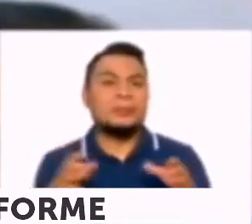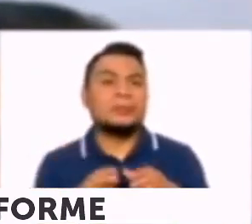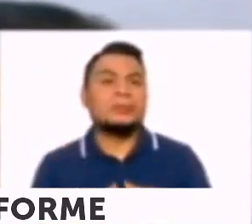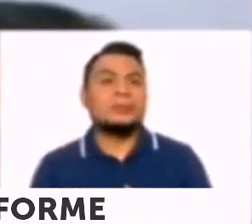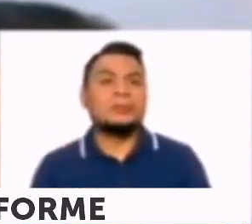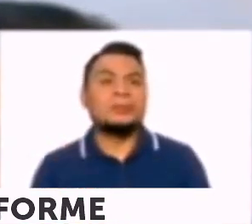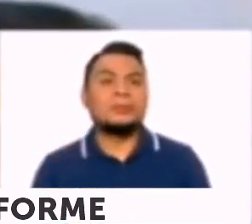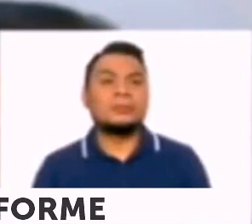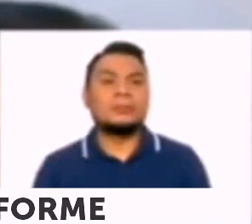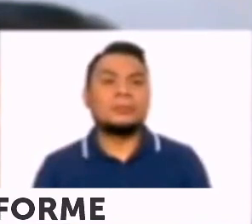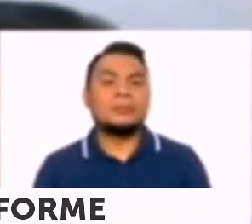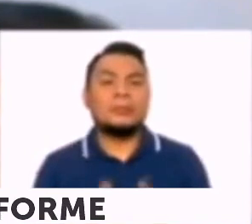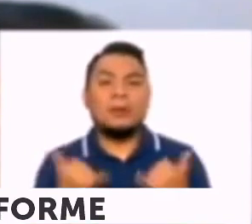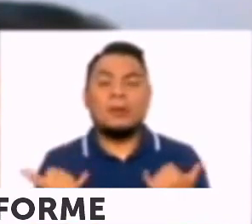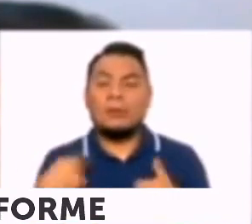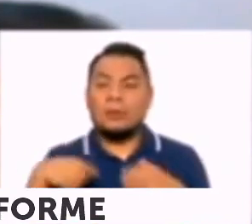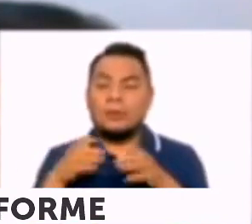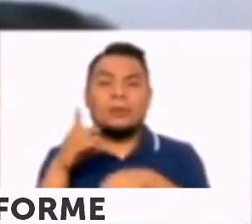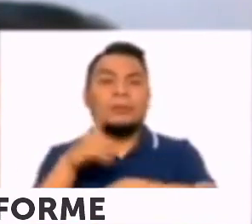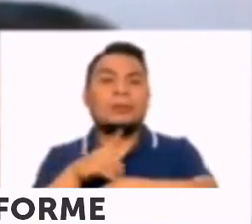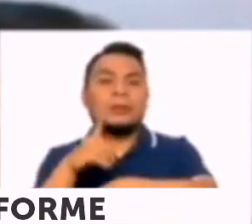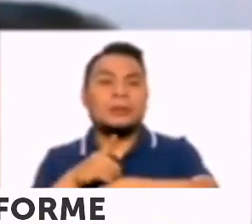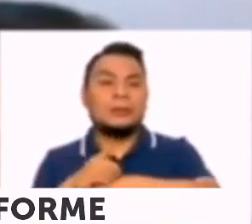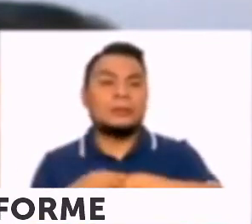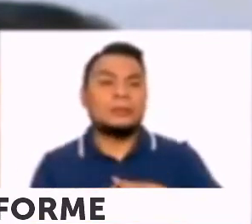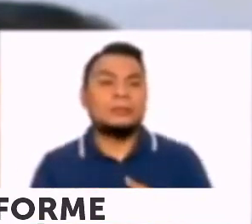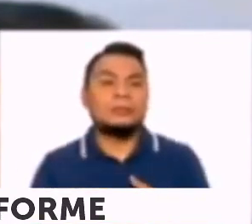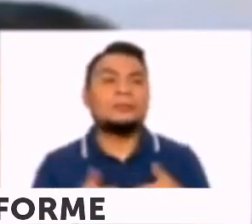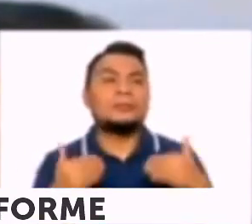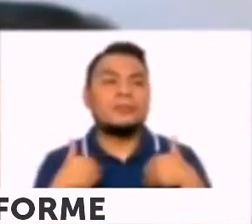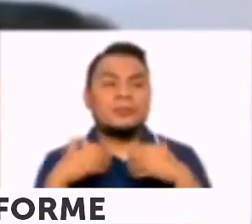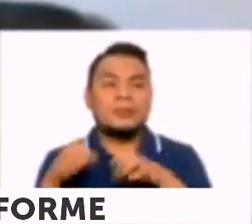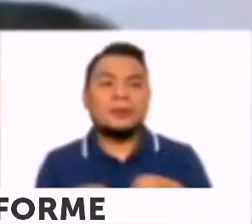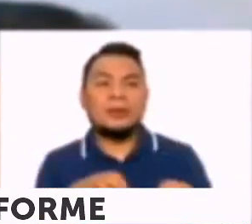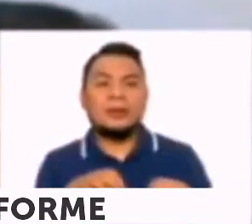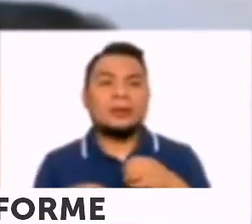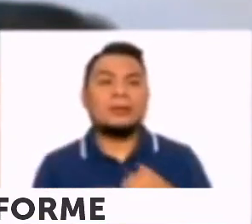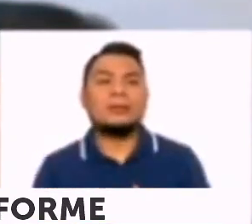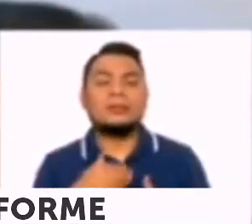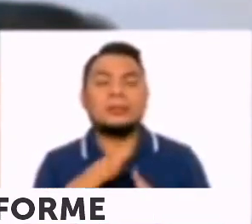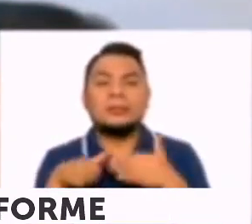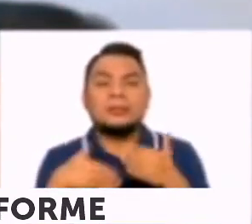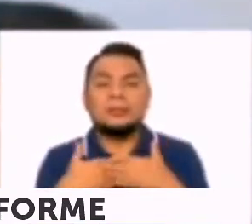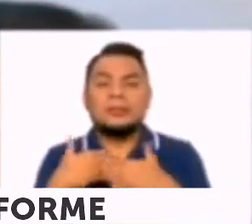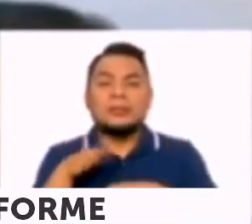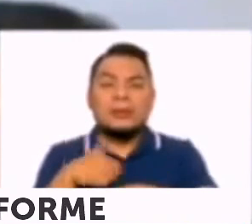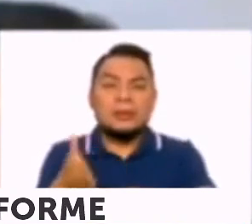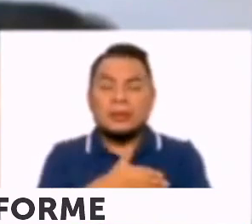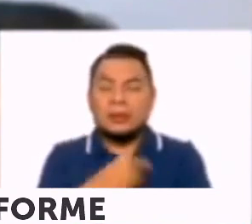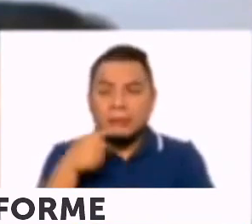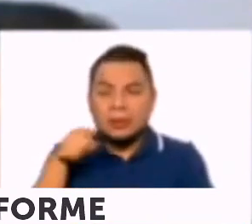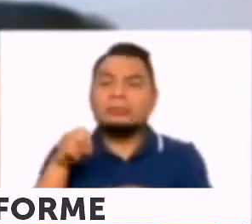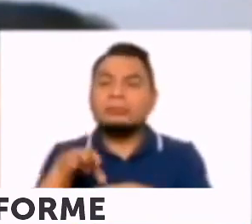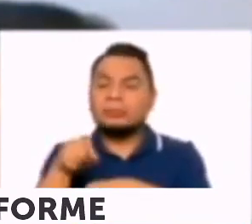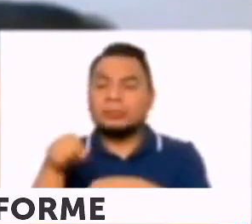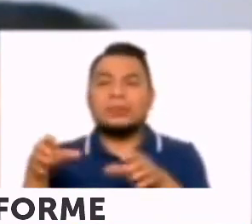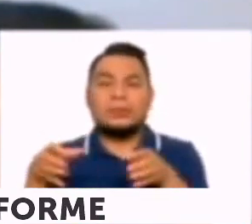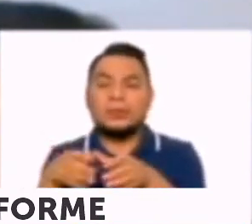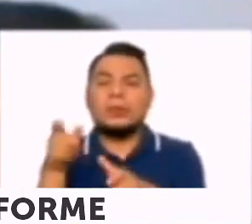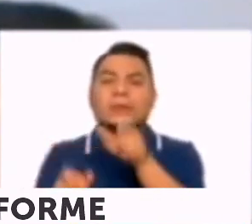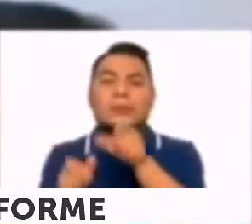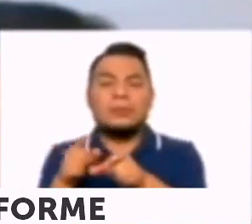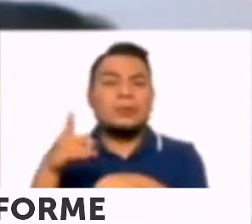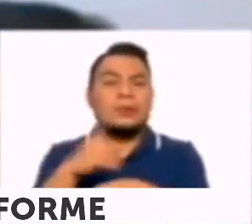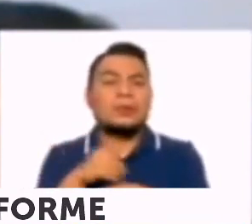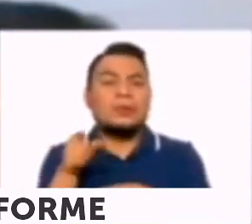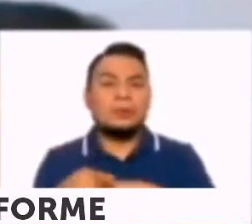nosotros como médicos tenemos que hacer la parte de medicina preventiva, colega. Y usted sabe muy